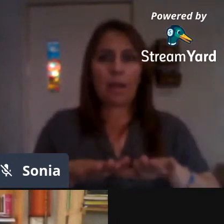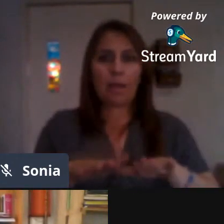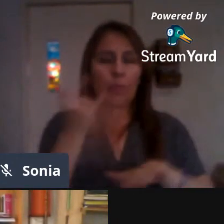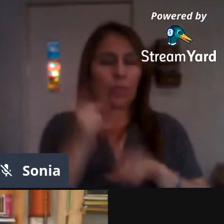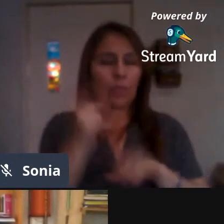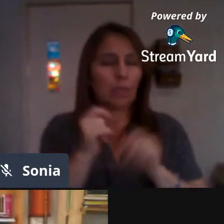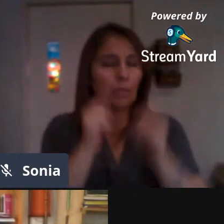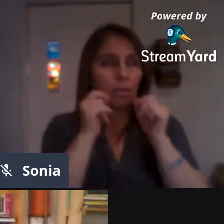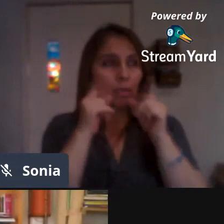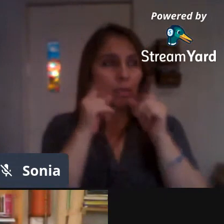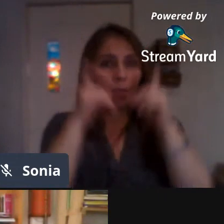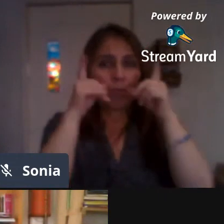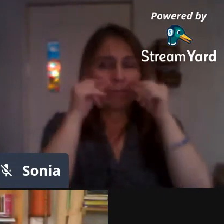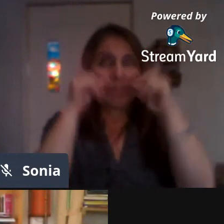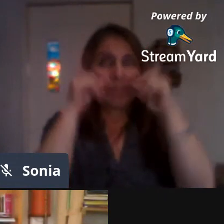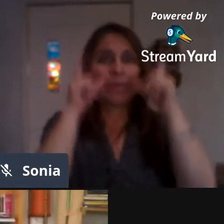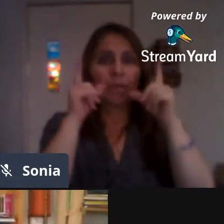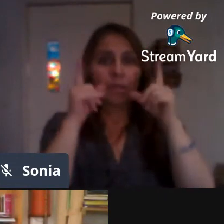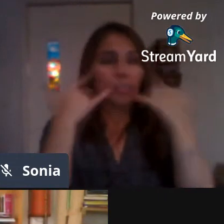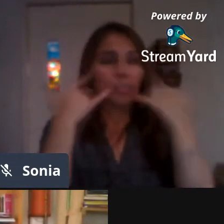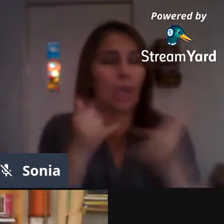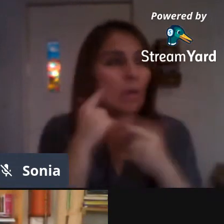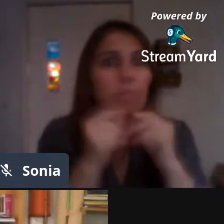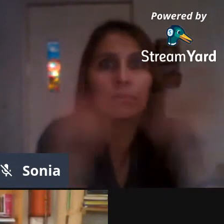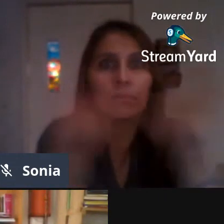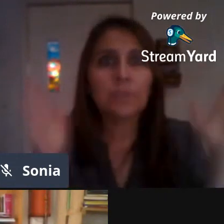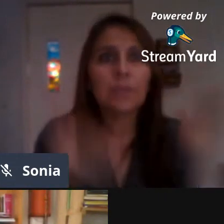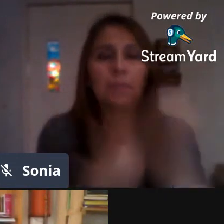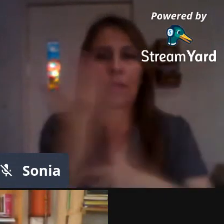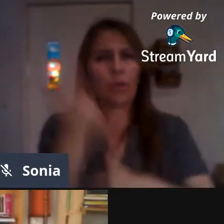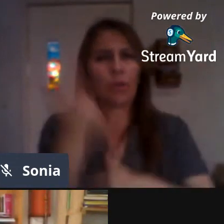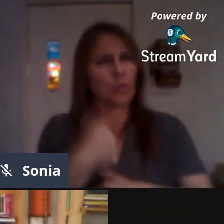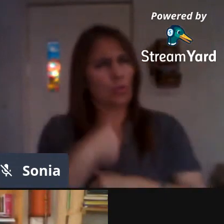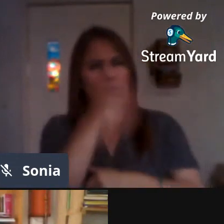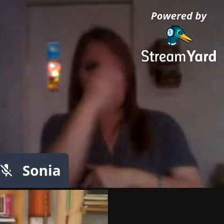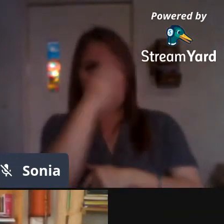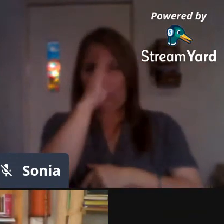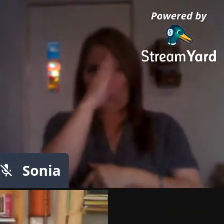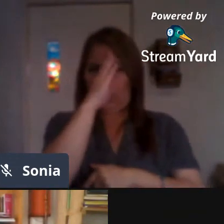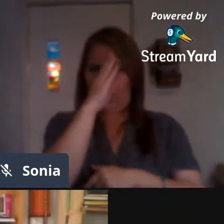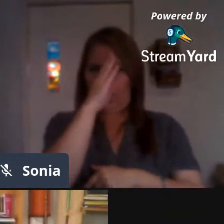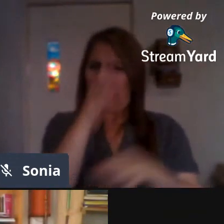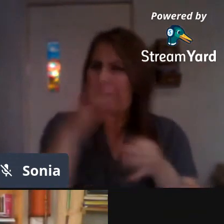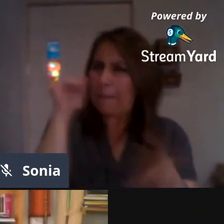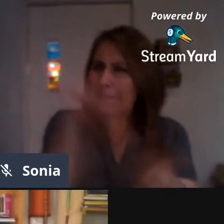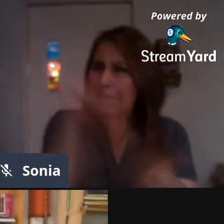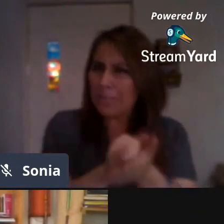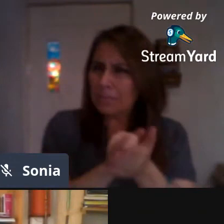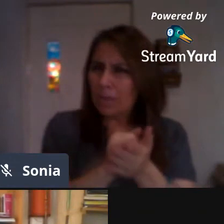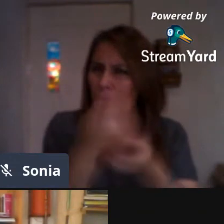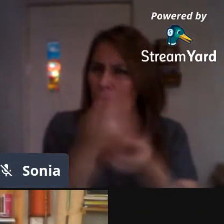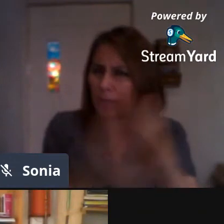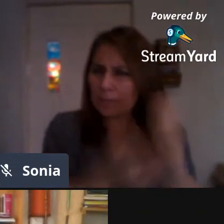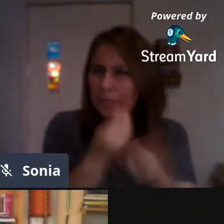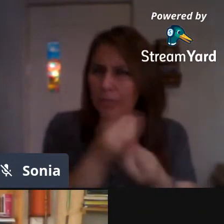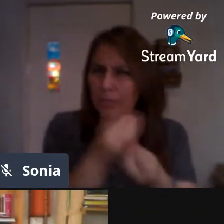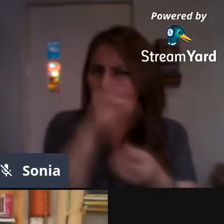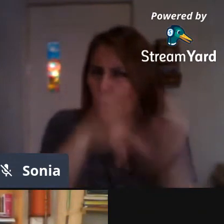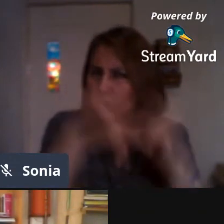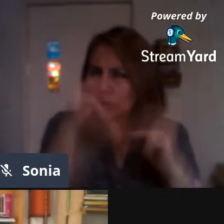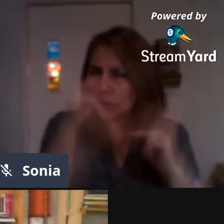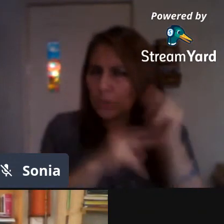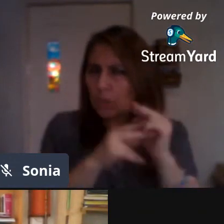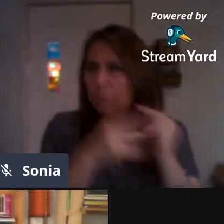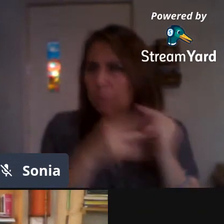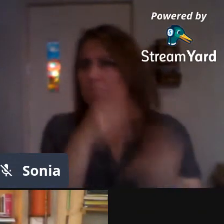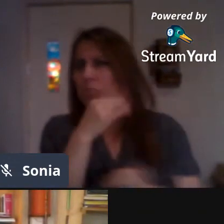ya estamos adentro y mejor dicho tengo la duda de si es la misma construcción ignoro si este dato tiene importancia